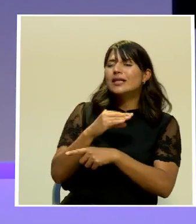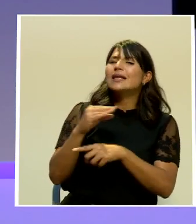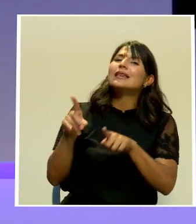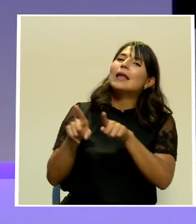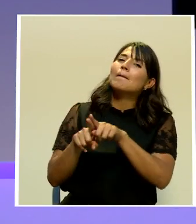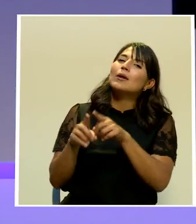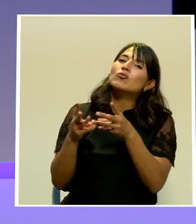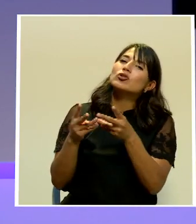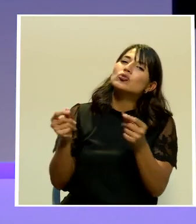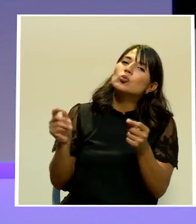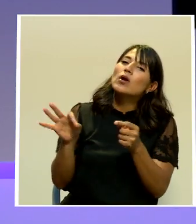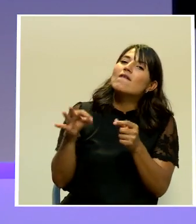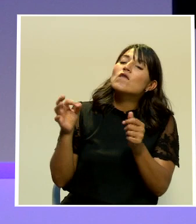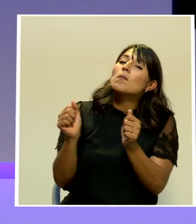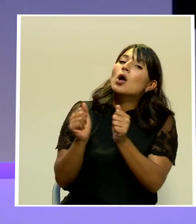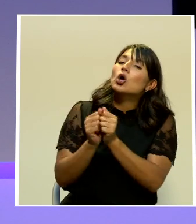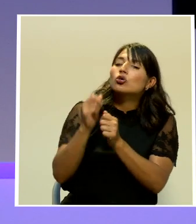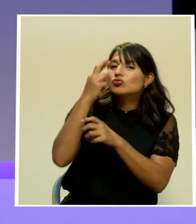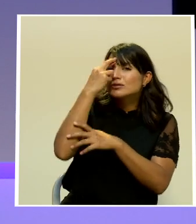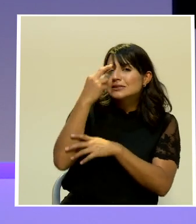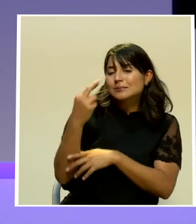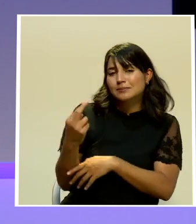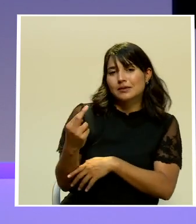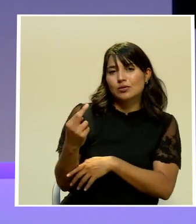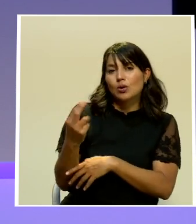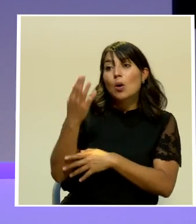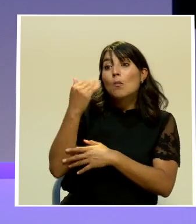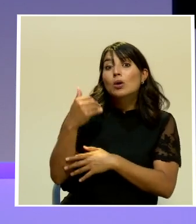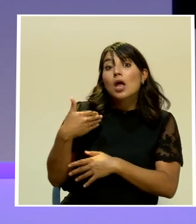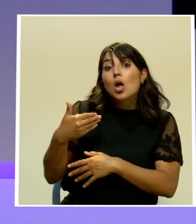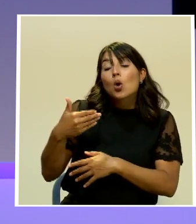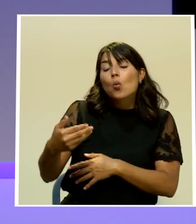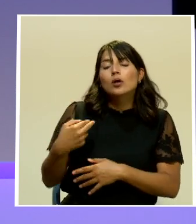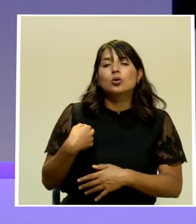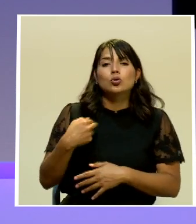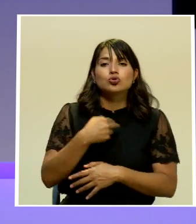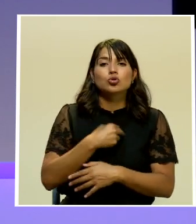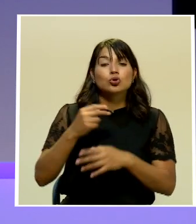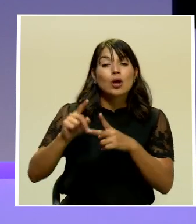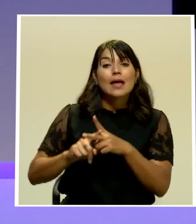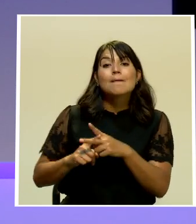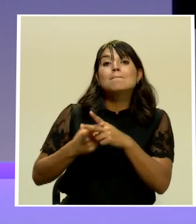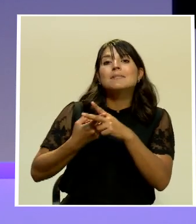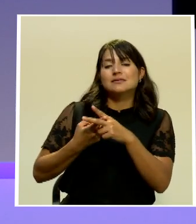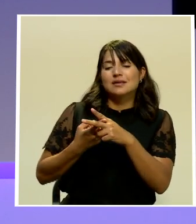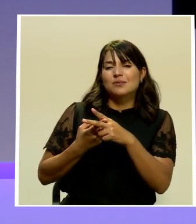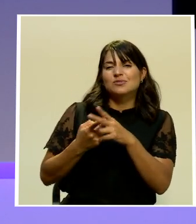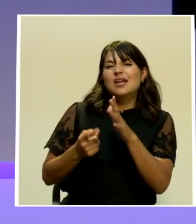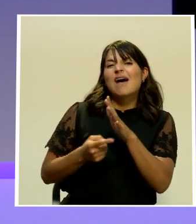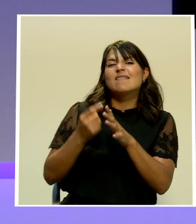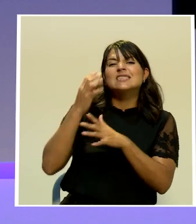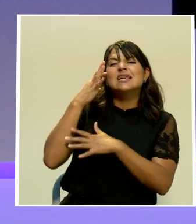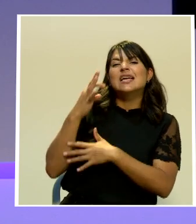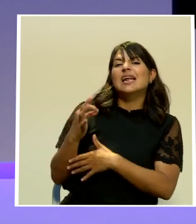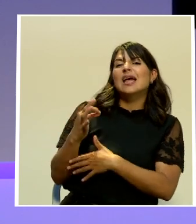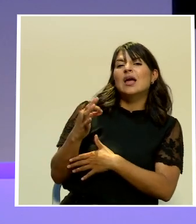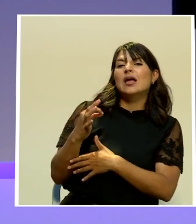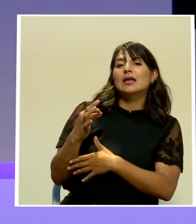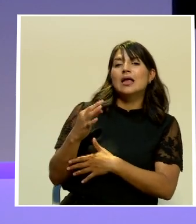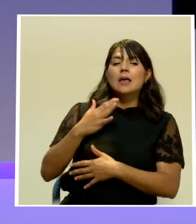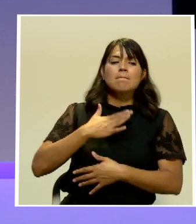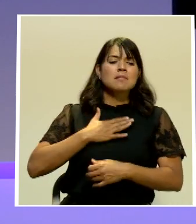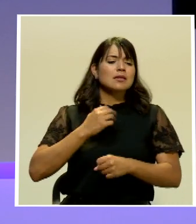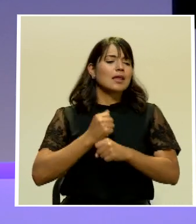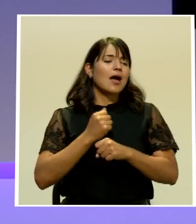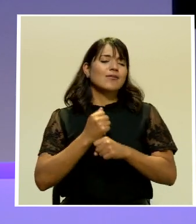resolverlo de una manera respetuosa, porque uno cuando comienza crees que lo que estás haciendo es lo más importante